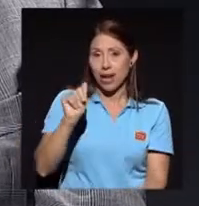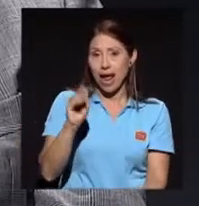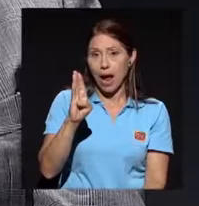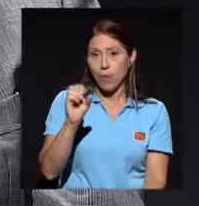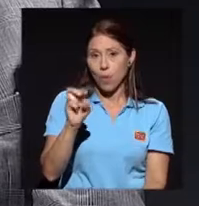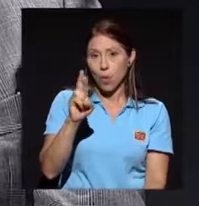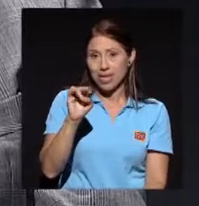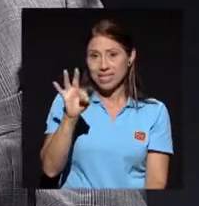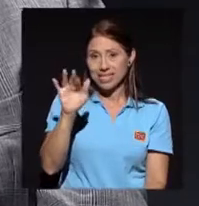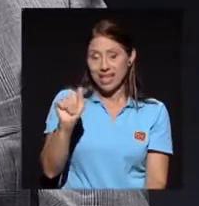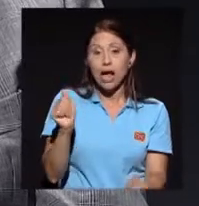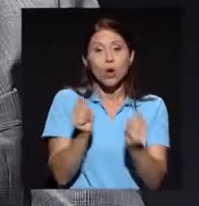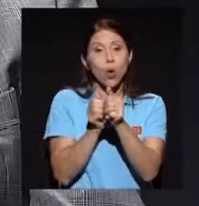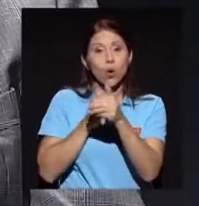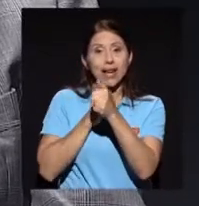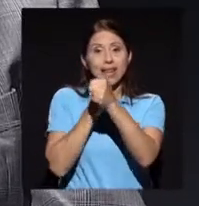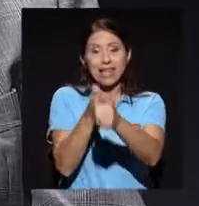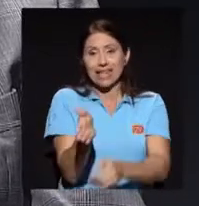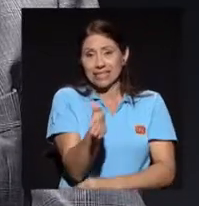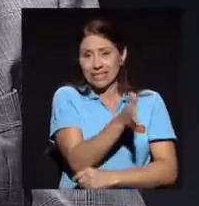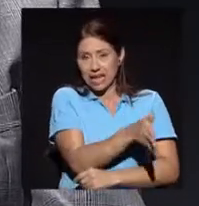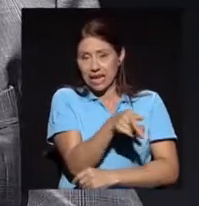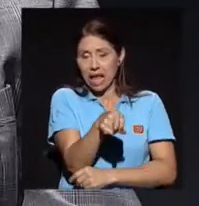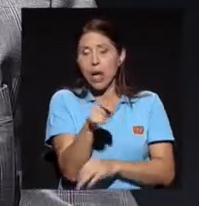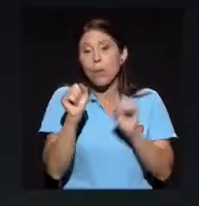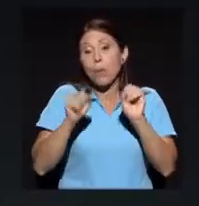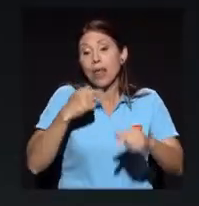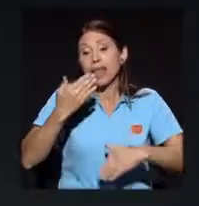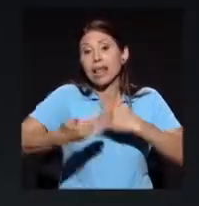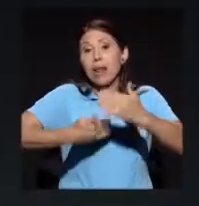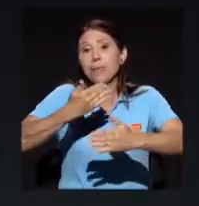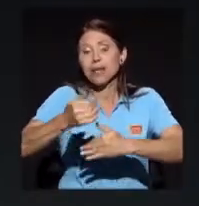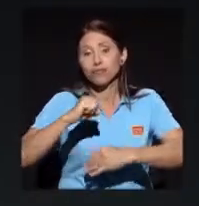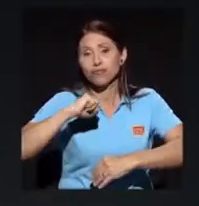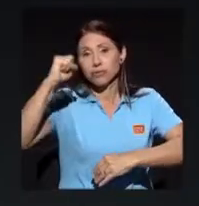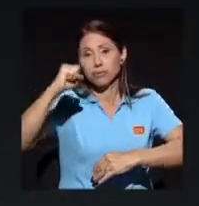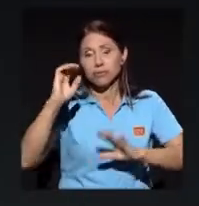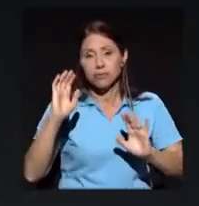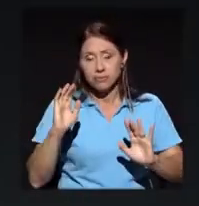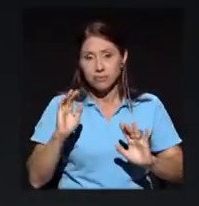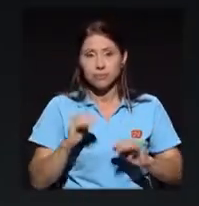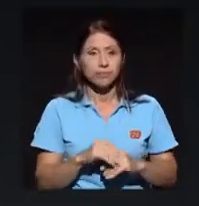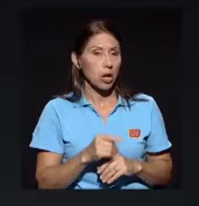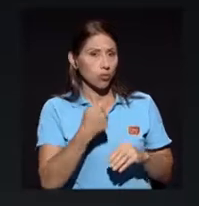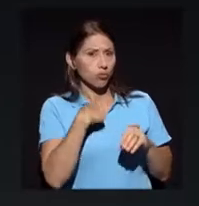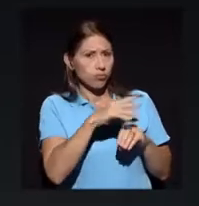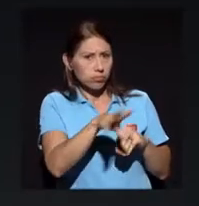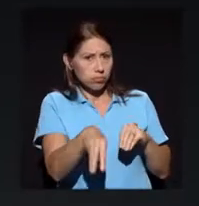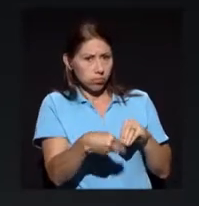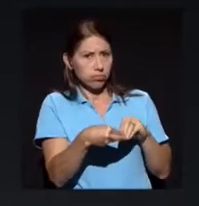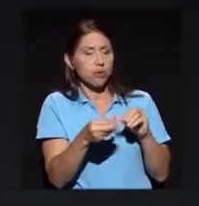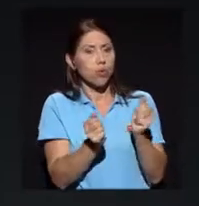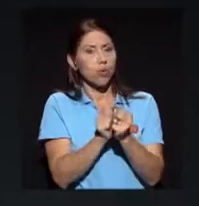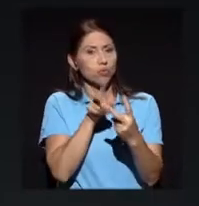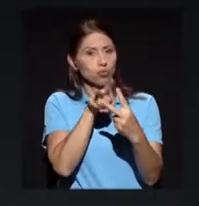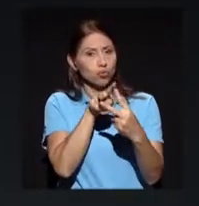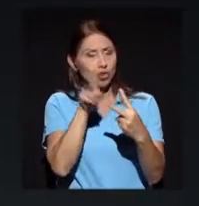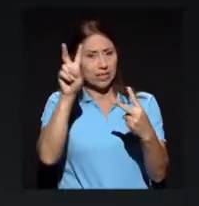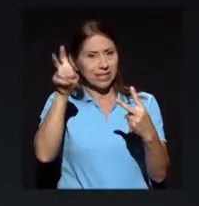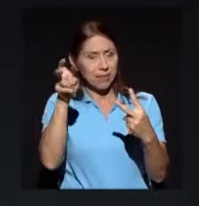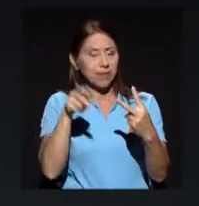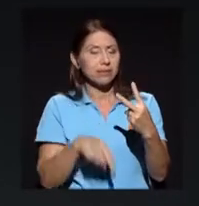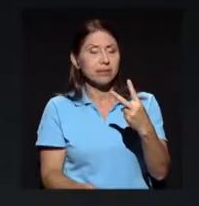bastante extrema pueda llegar de pie de página con dos temas